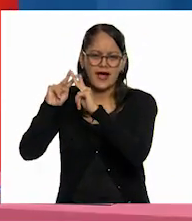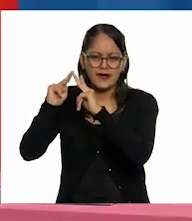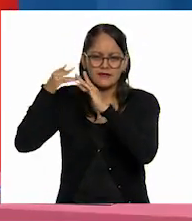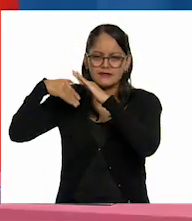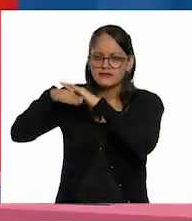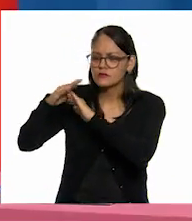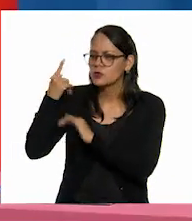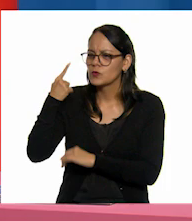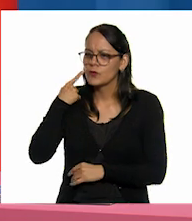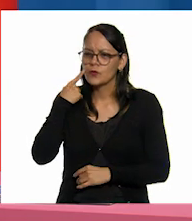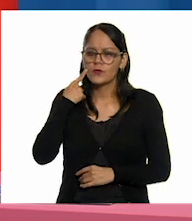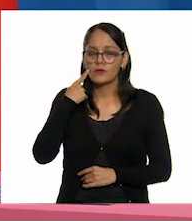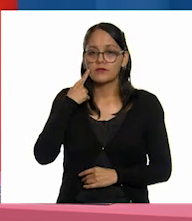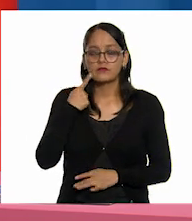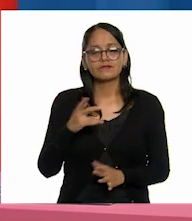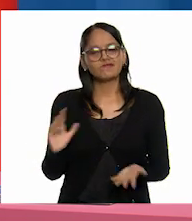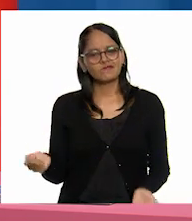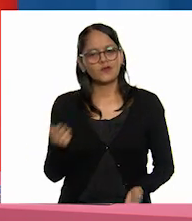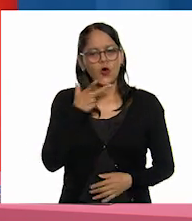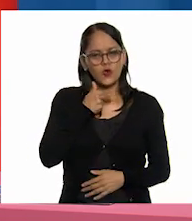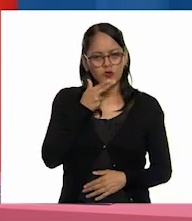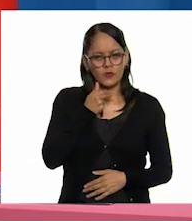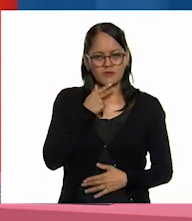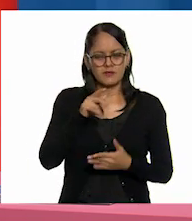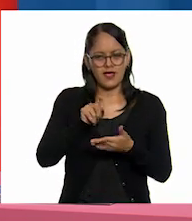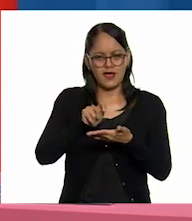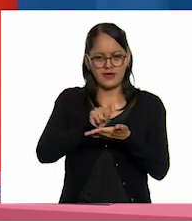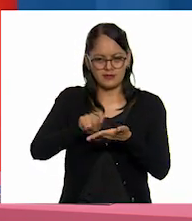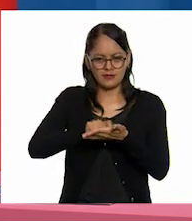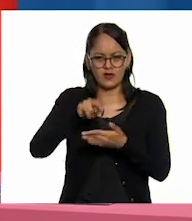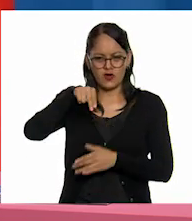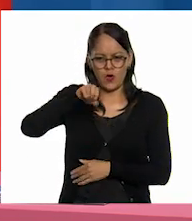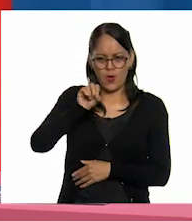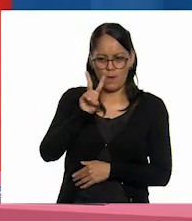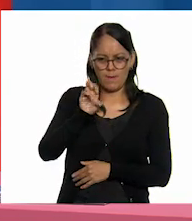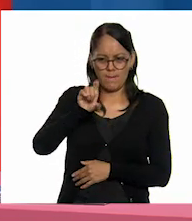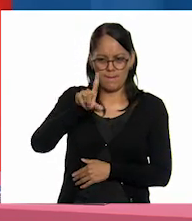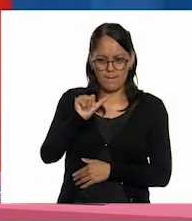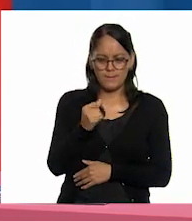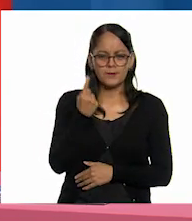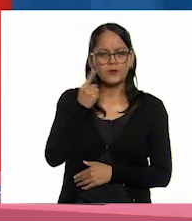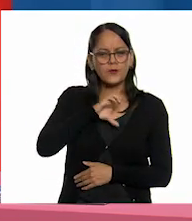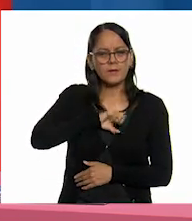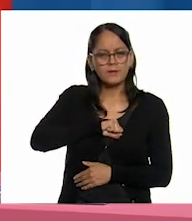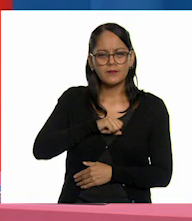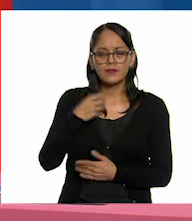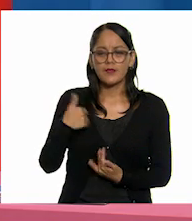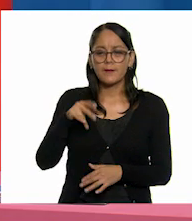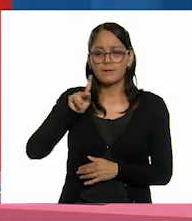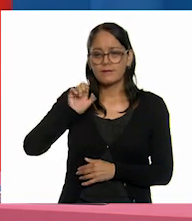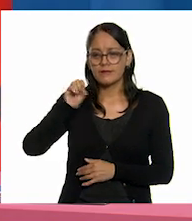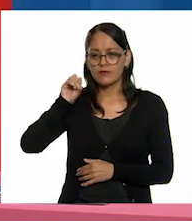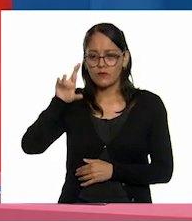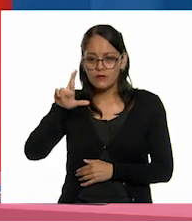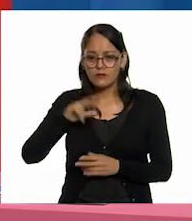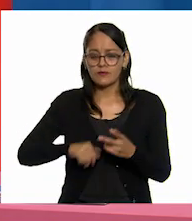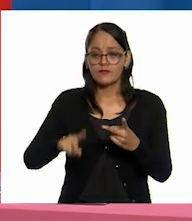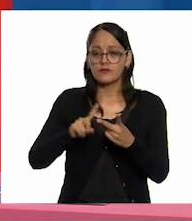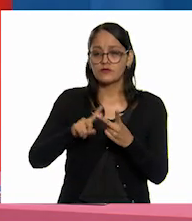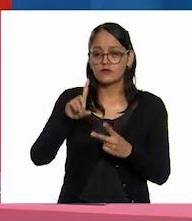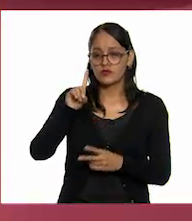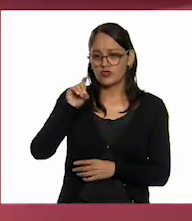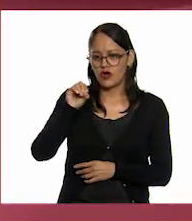Y bueno, de novelistas, pues me gusta mucho Fjord,